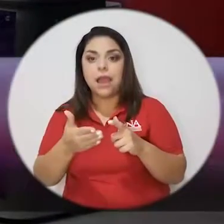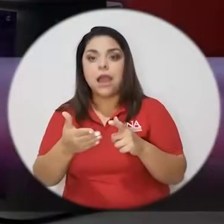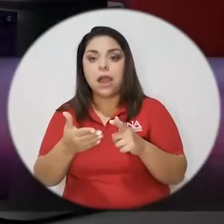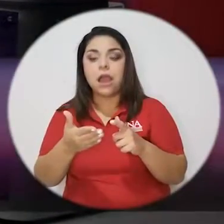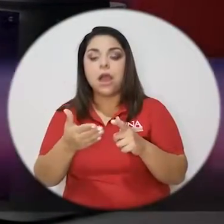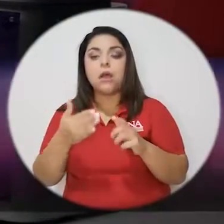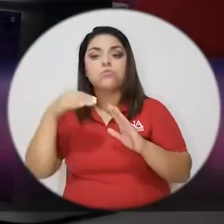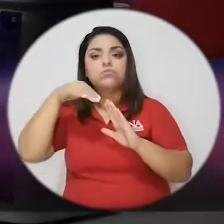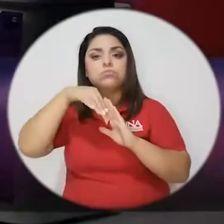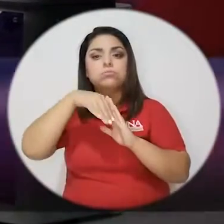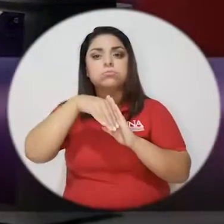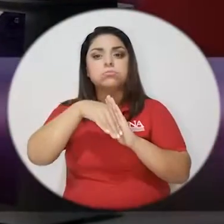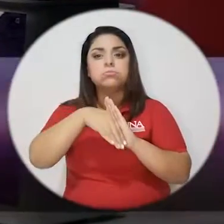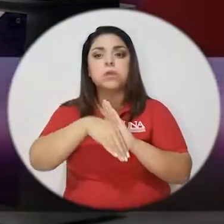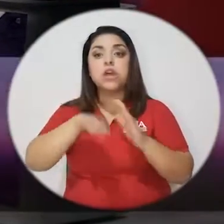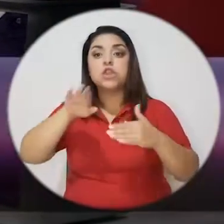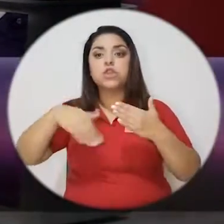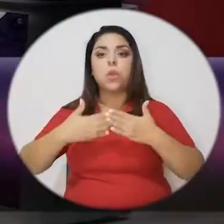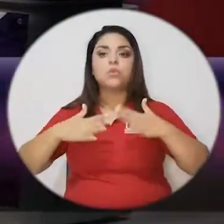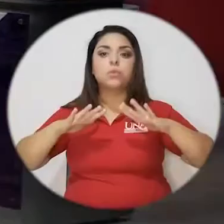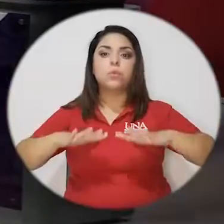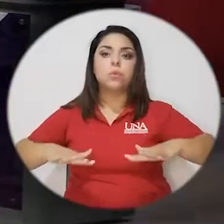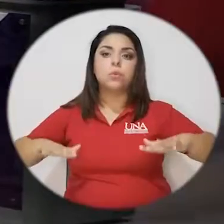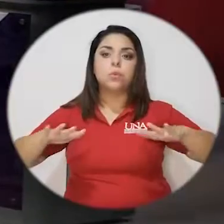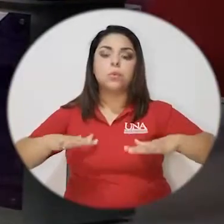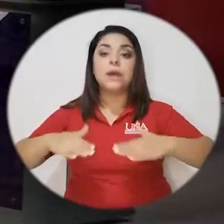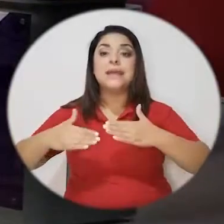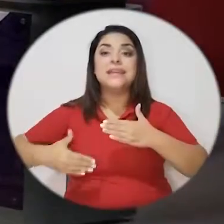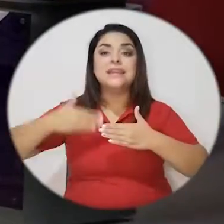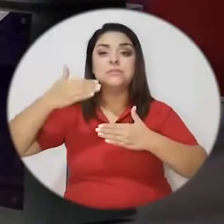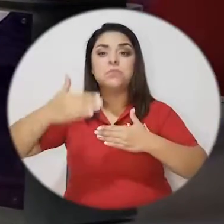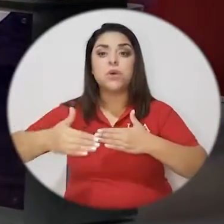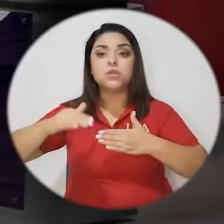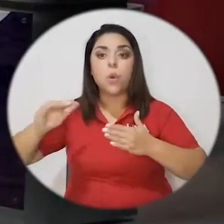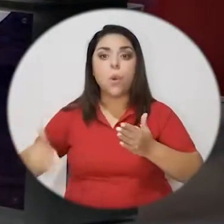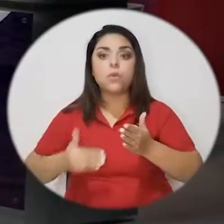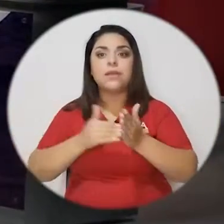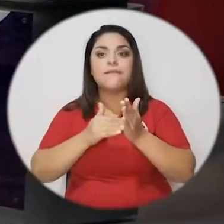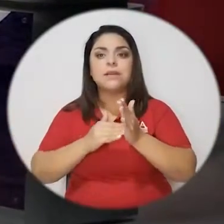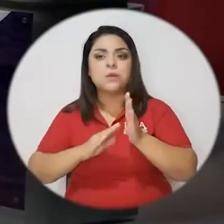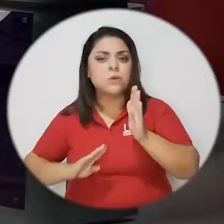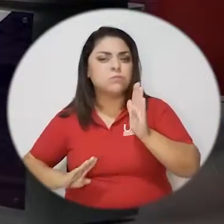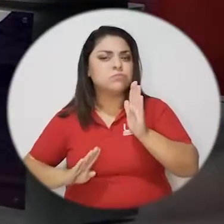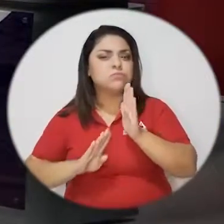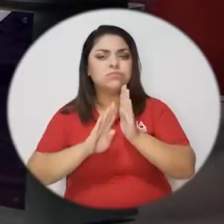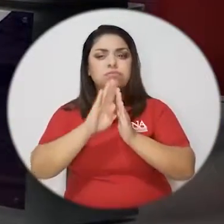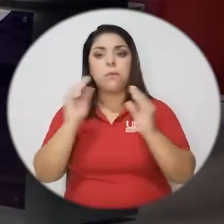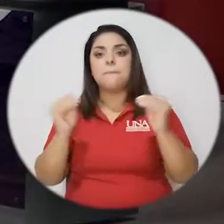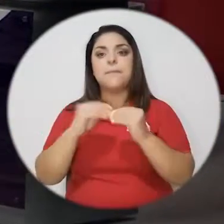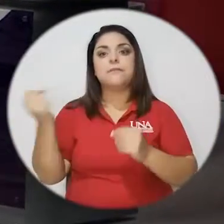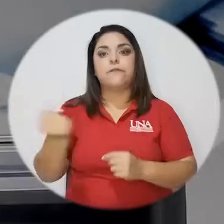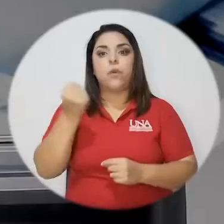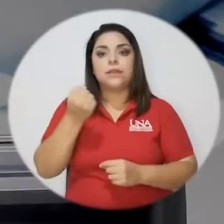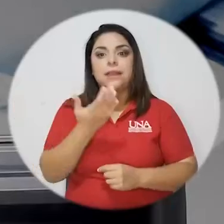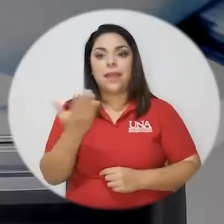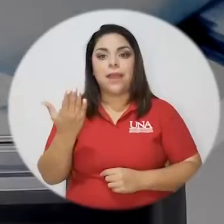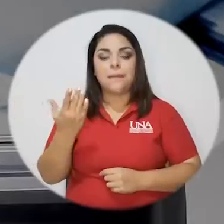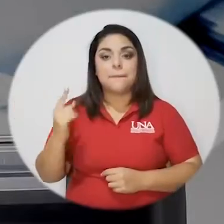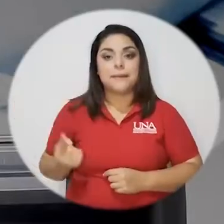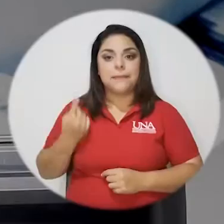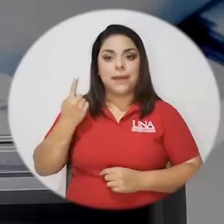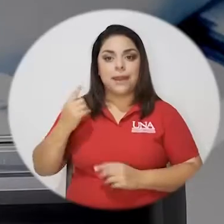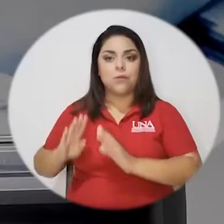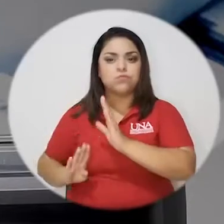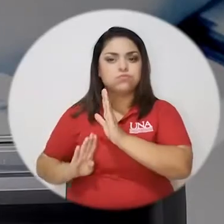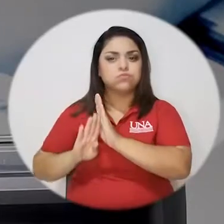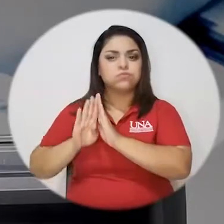hubo una meseta de tranquilidad y después volvió a ocurrir una segunda ola, todavía con mucho mayor fuerza que la primera. Una